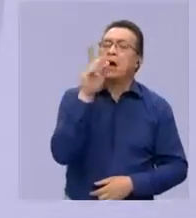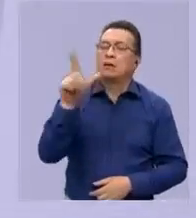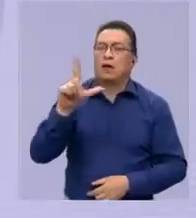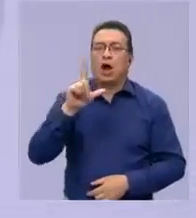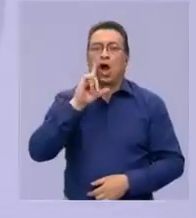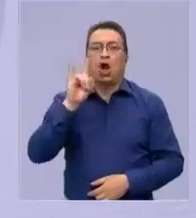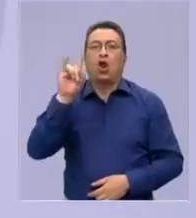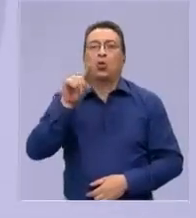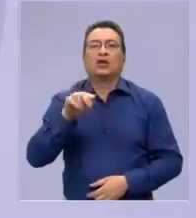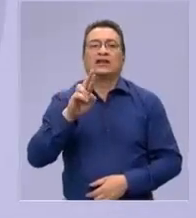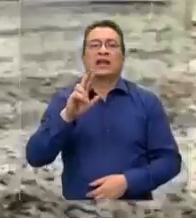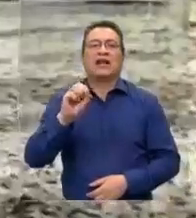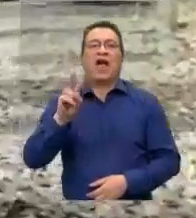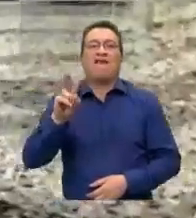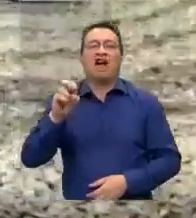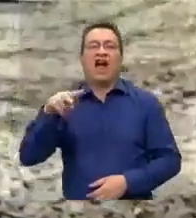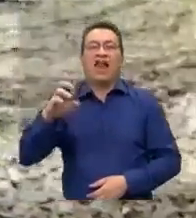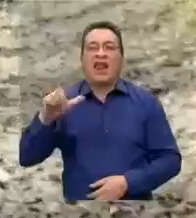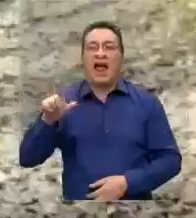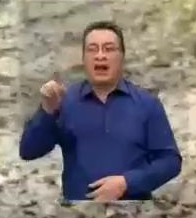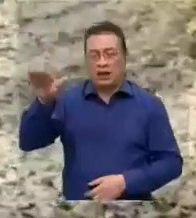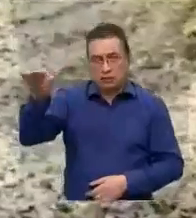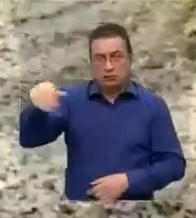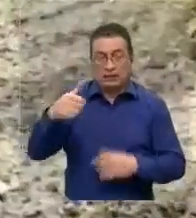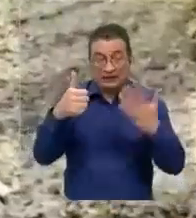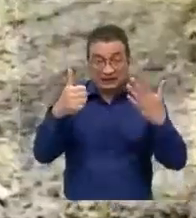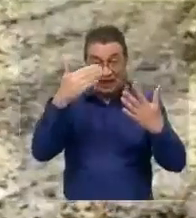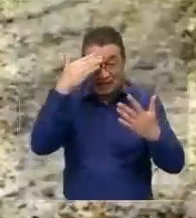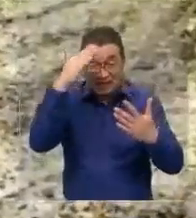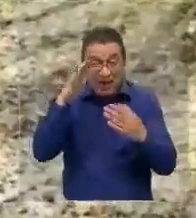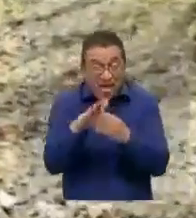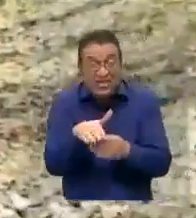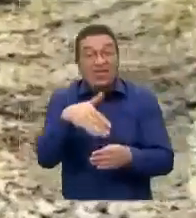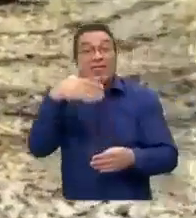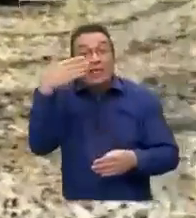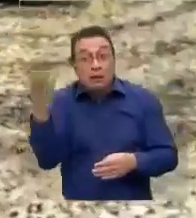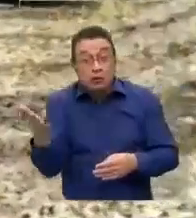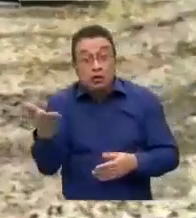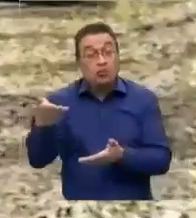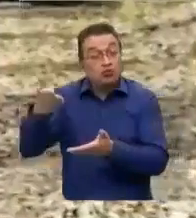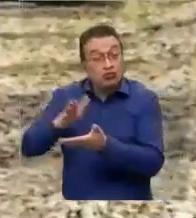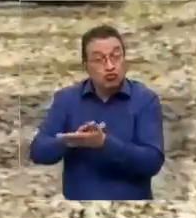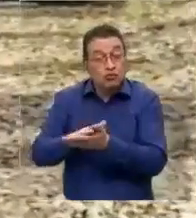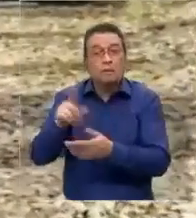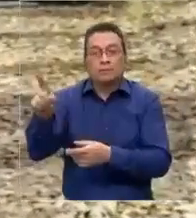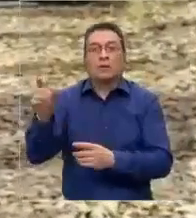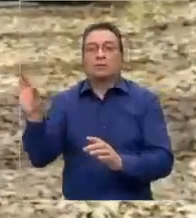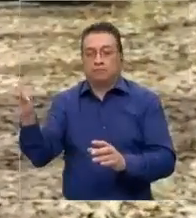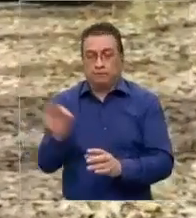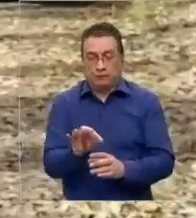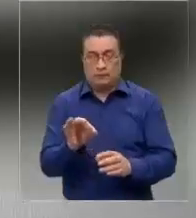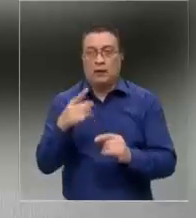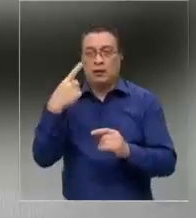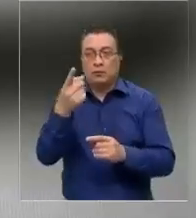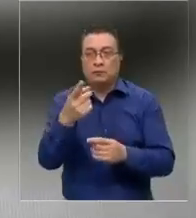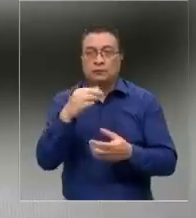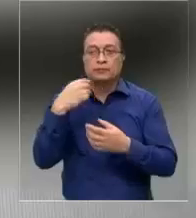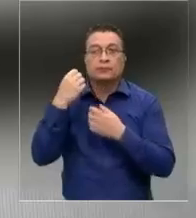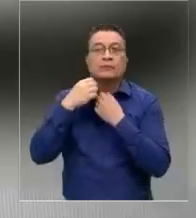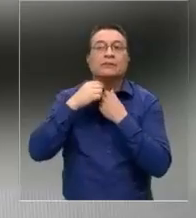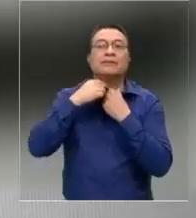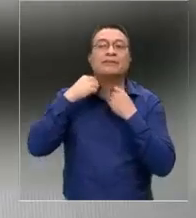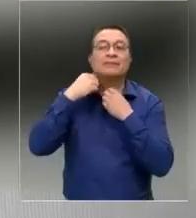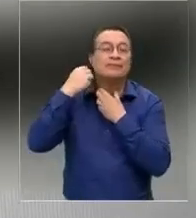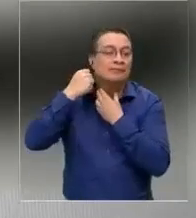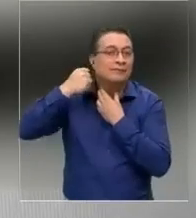Rabanal. 6 días después de la muerte de Catherine, el profesional procedió a extraer el colgajo cutáneo de